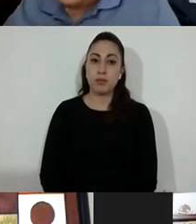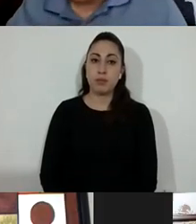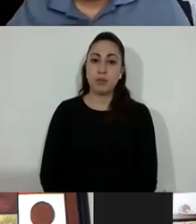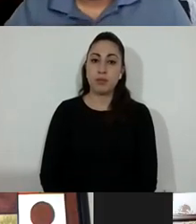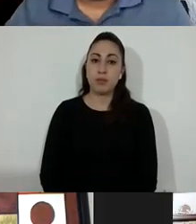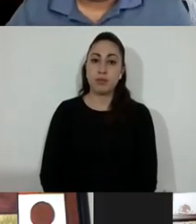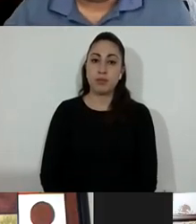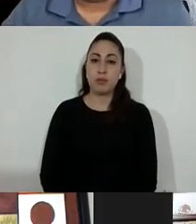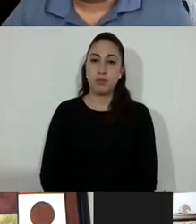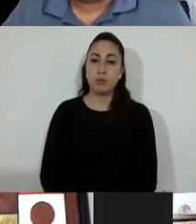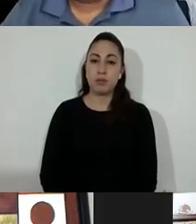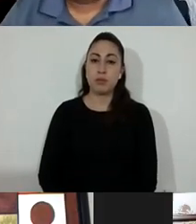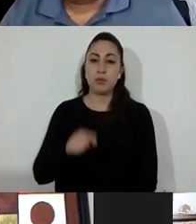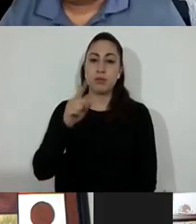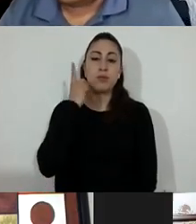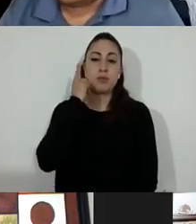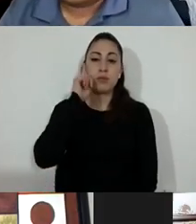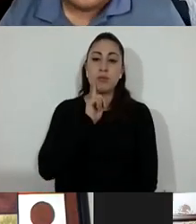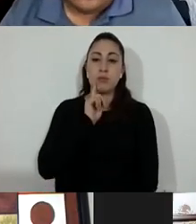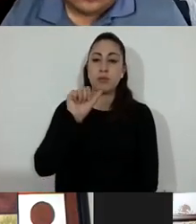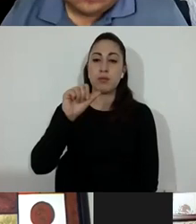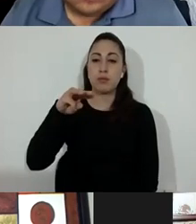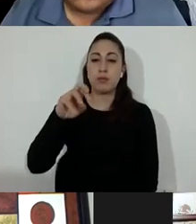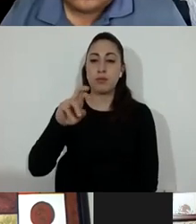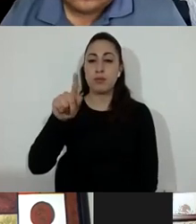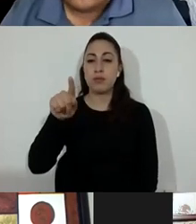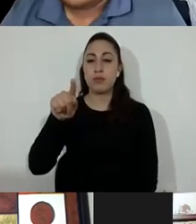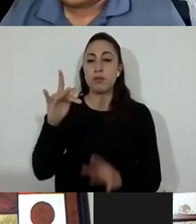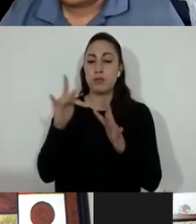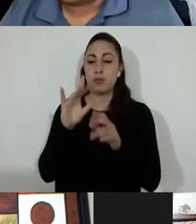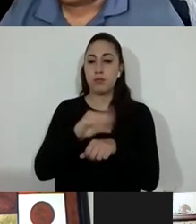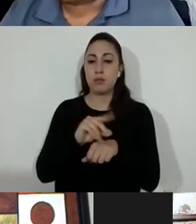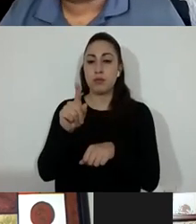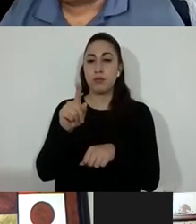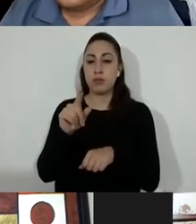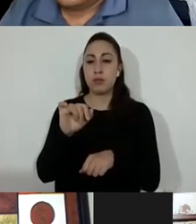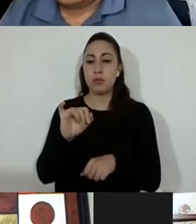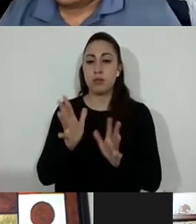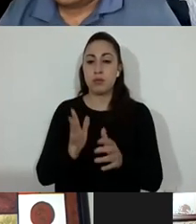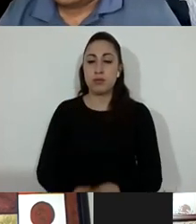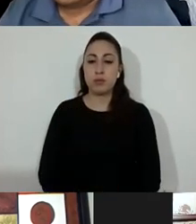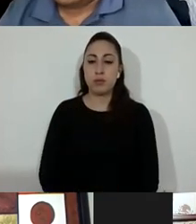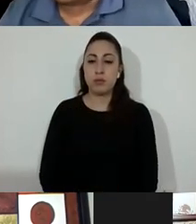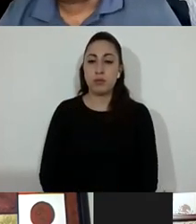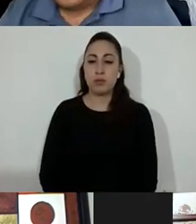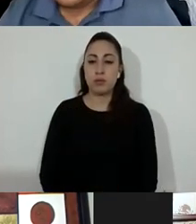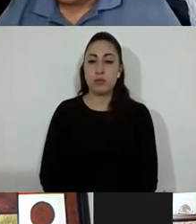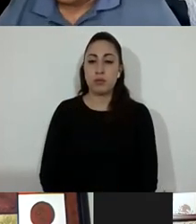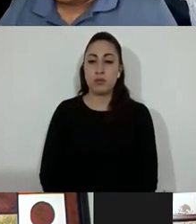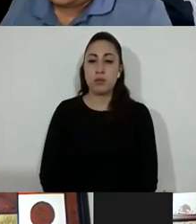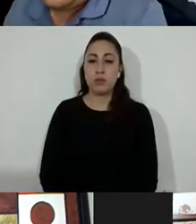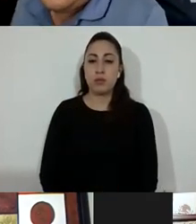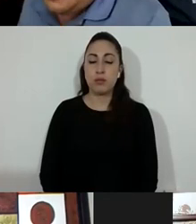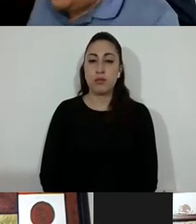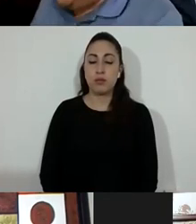Me dice la diputada América que no puede entrar, si le pueden dar Ya entré, acceso para... perdón, presidente, ya entré, pero no pude votar. No se